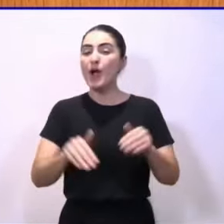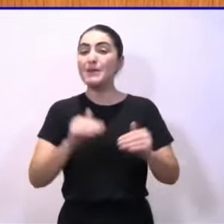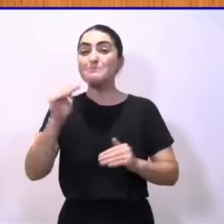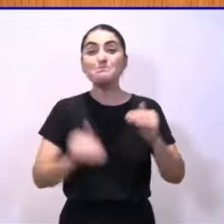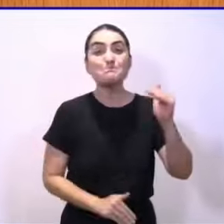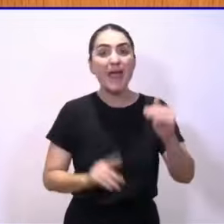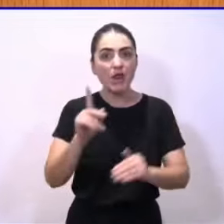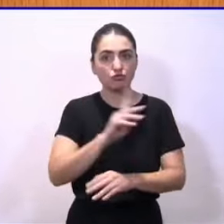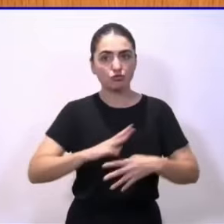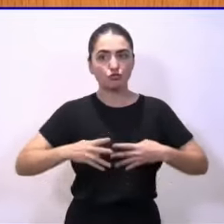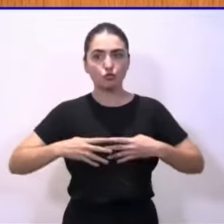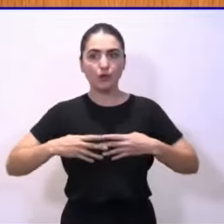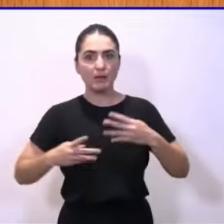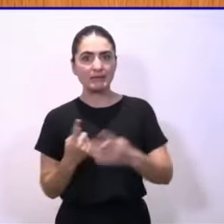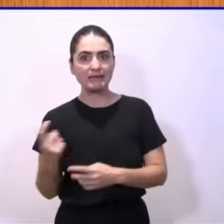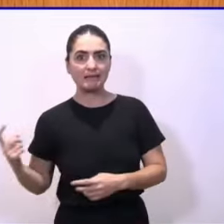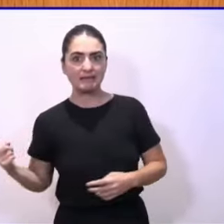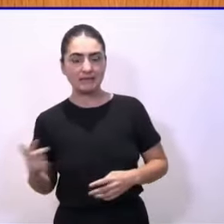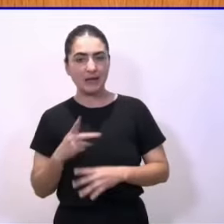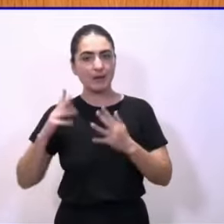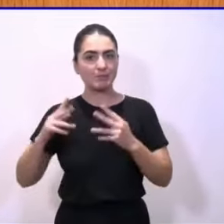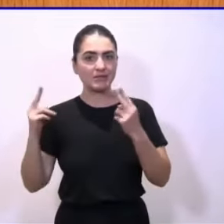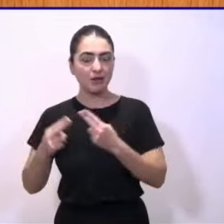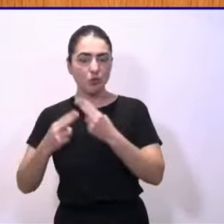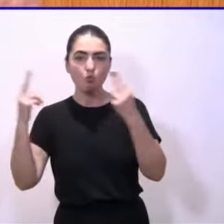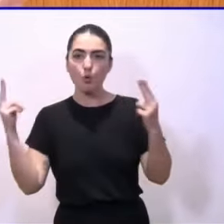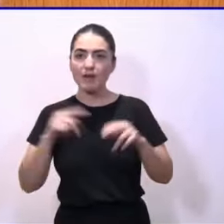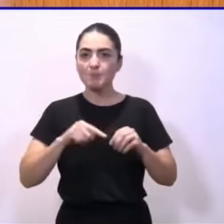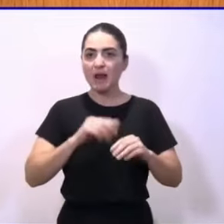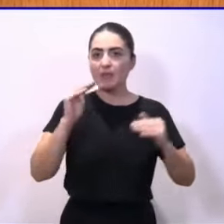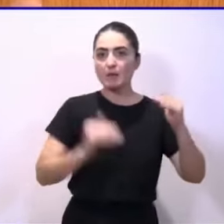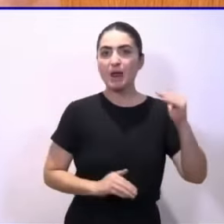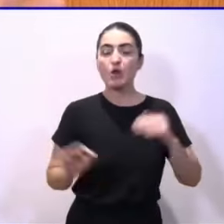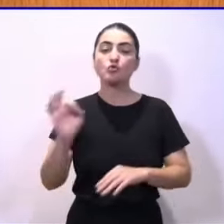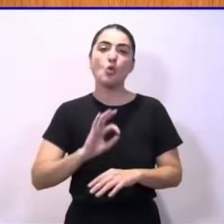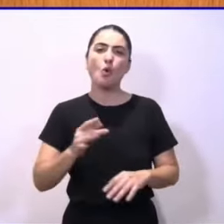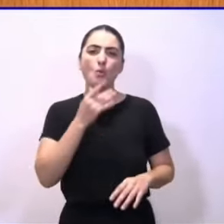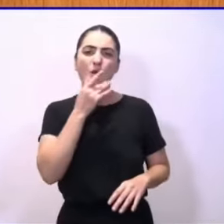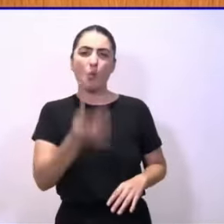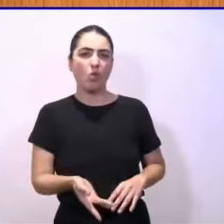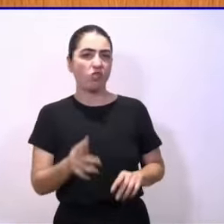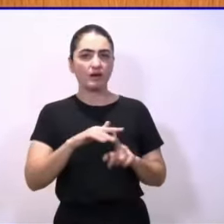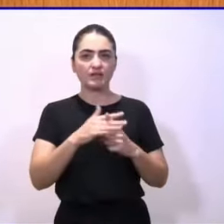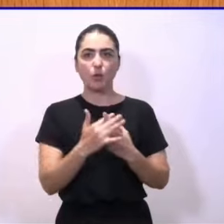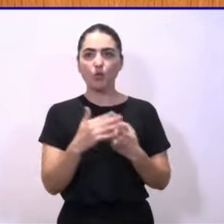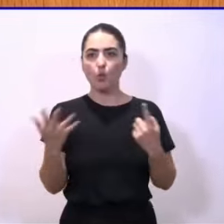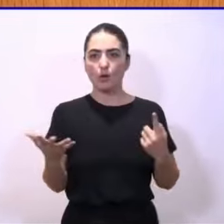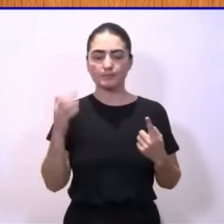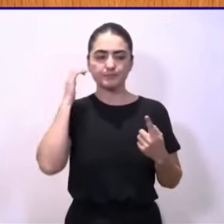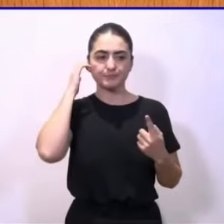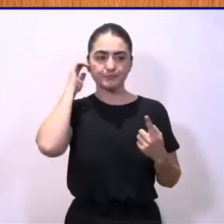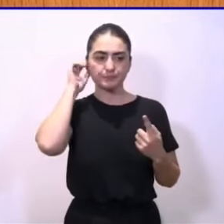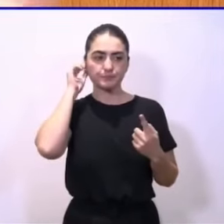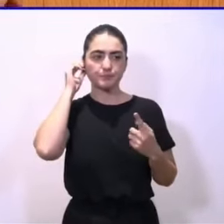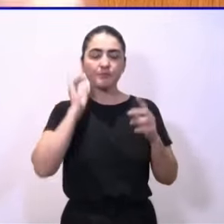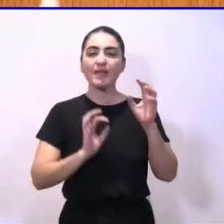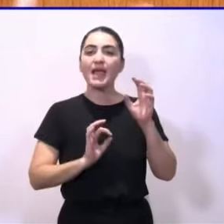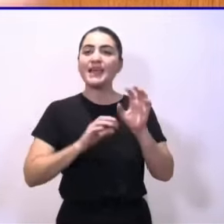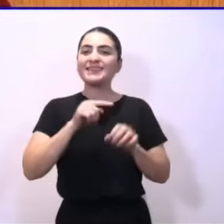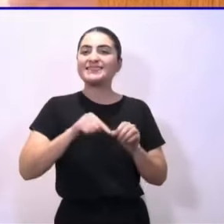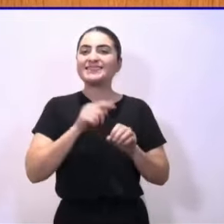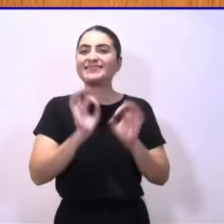que estructuralmente se necesitaban en la administración pública, o aquella vergonzante tasa de reposición que